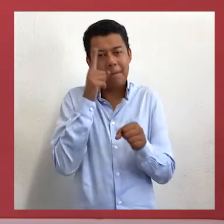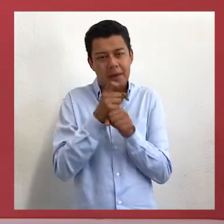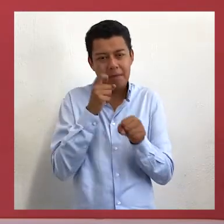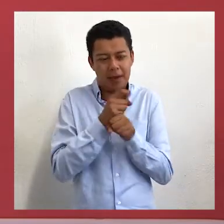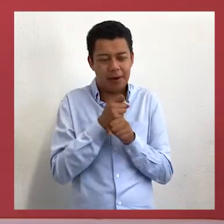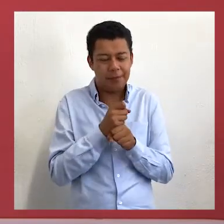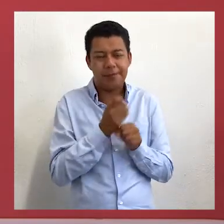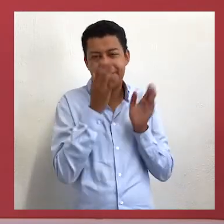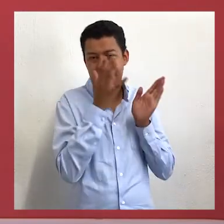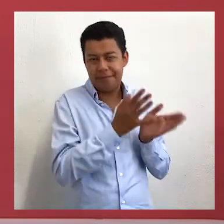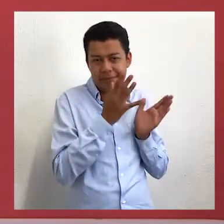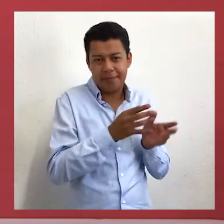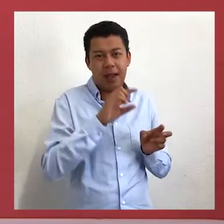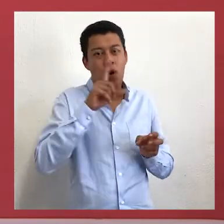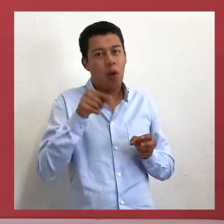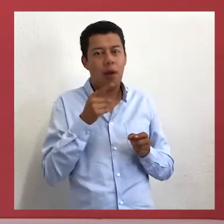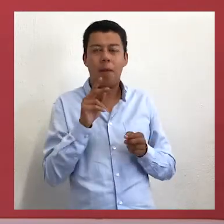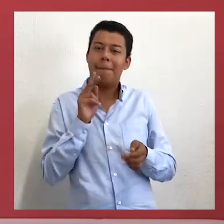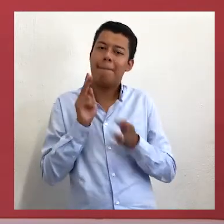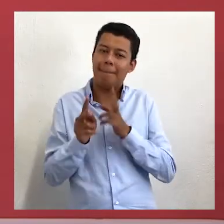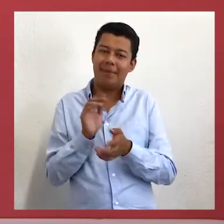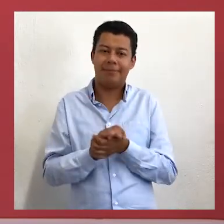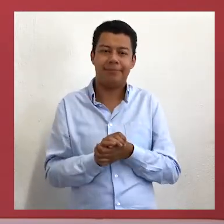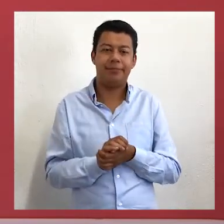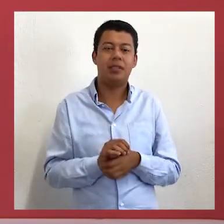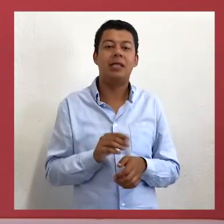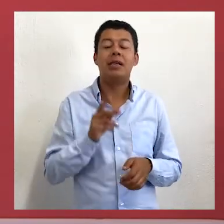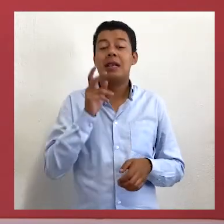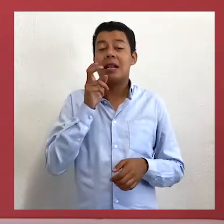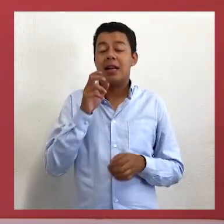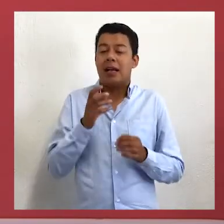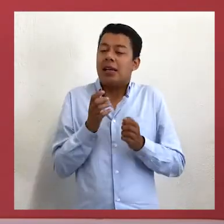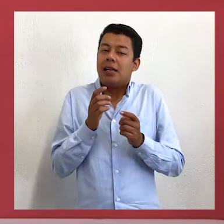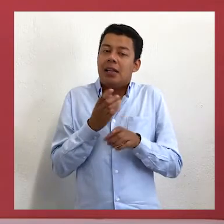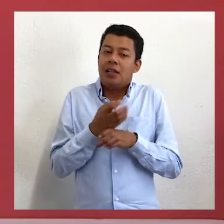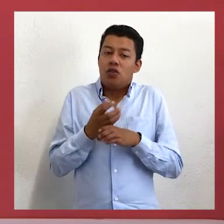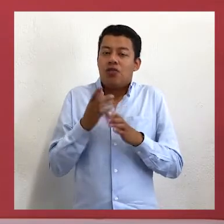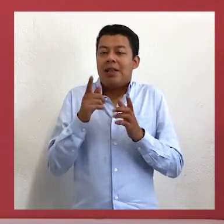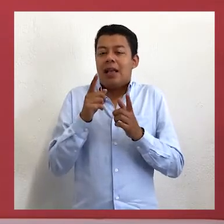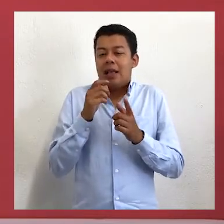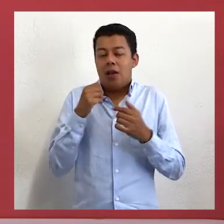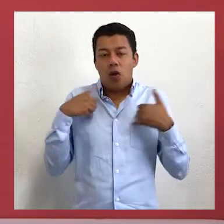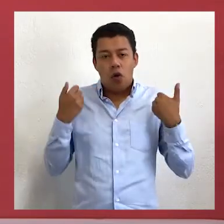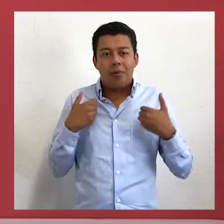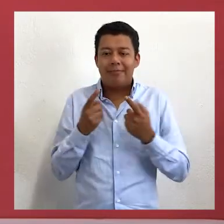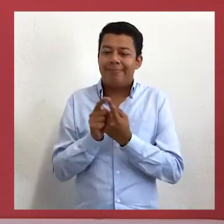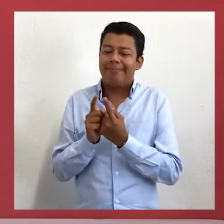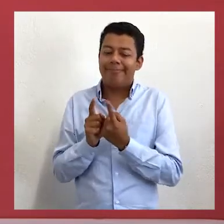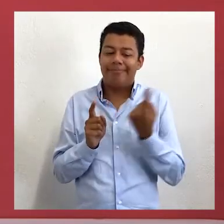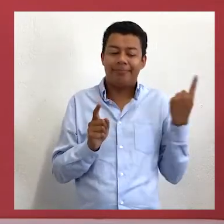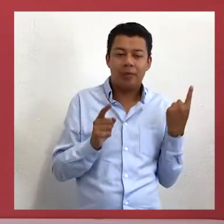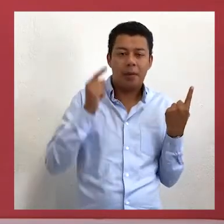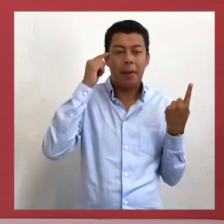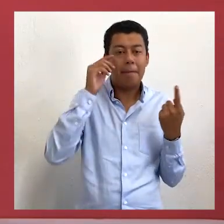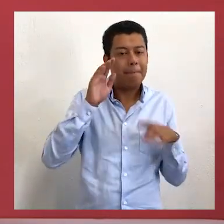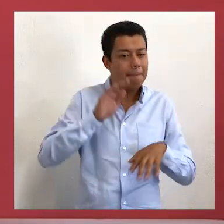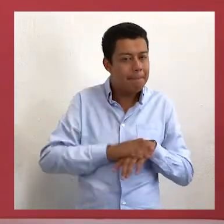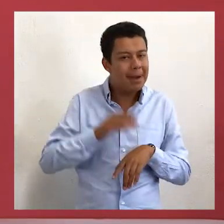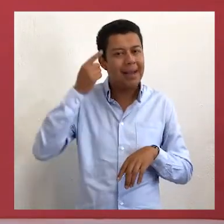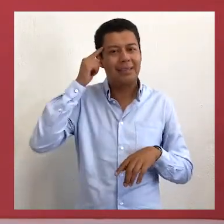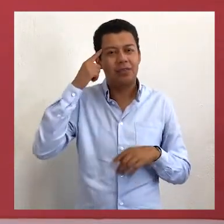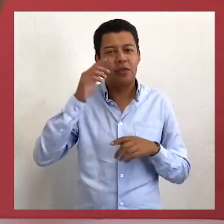simplemente se aleja. Y se aleja de una manera pues no sana. Se aleja enojado con nosotros, creyendo que yo como mamá,